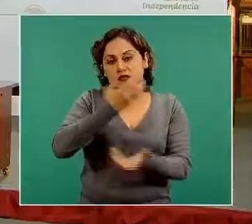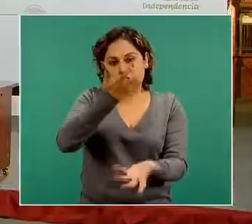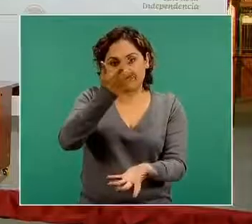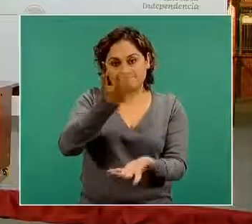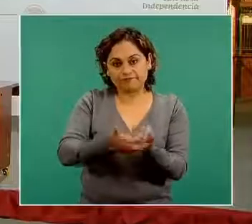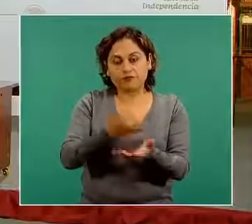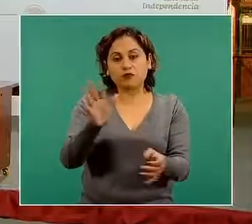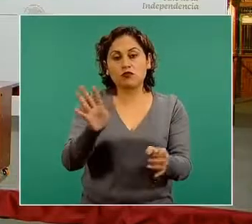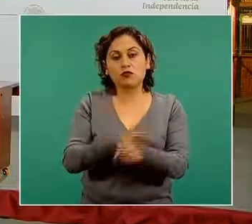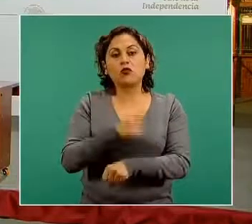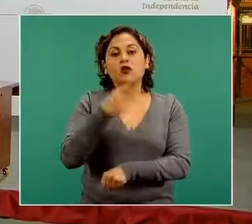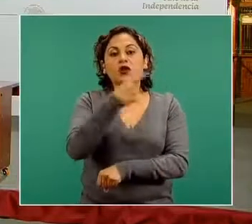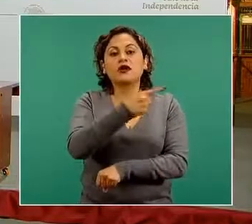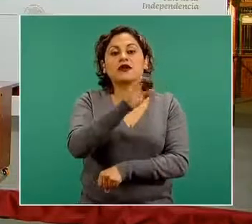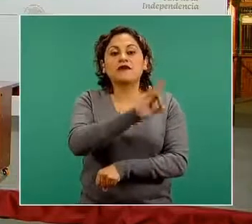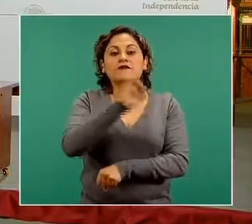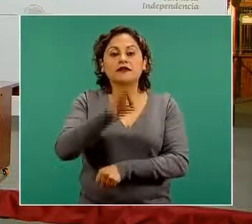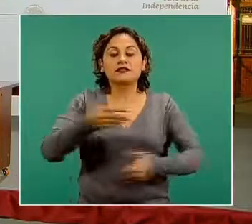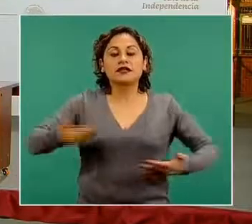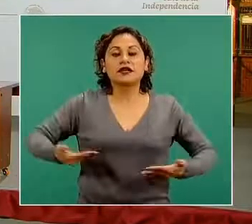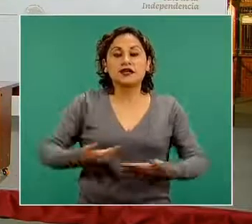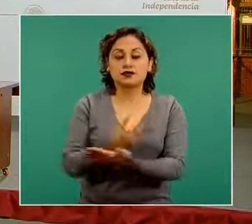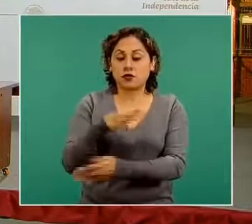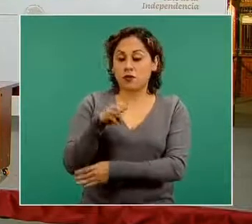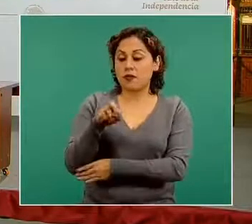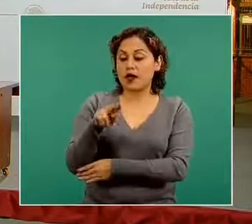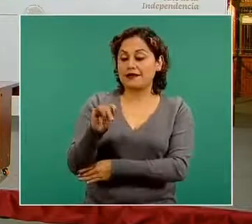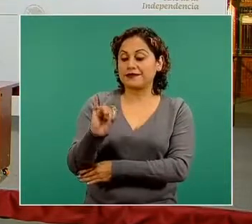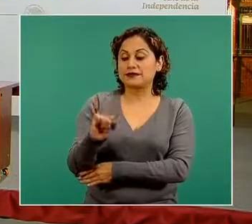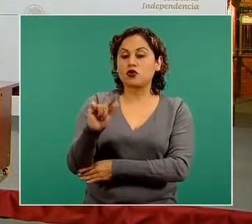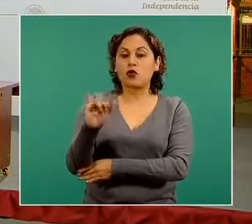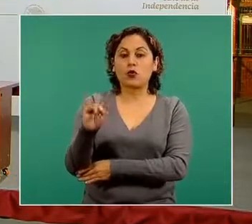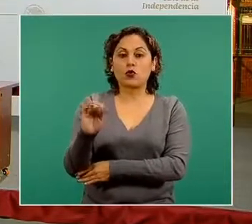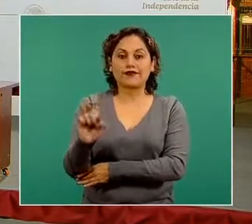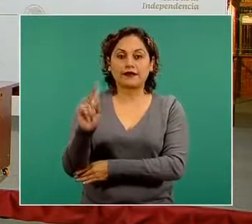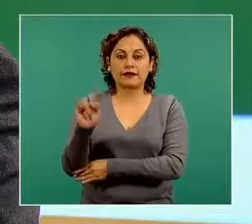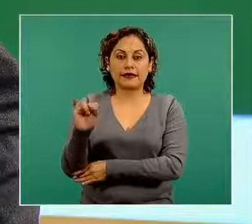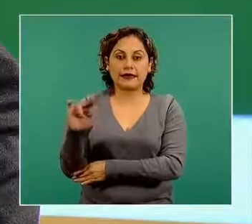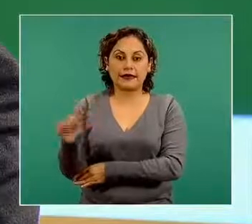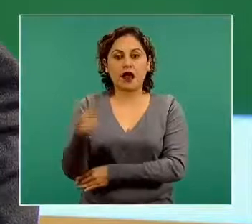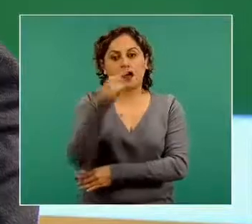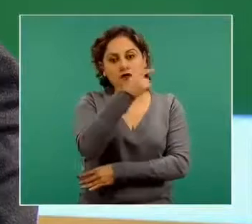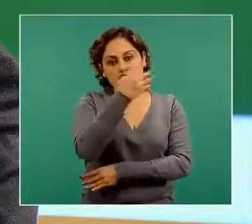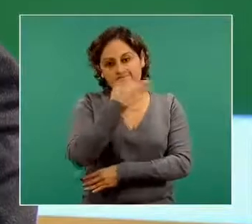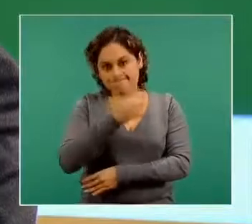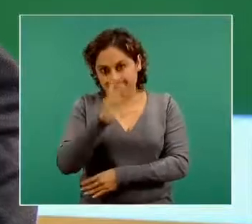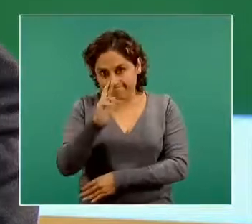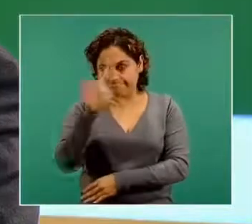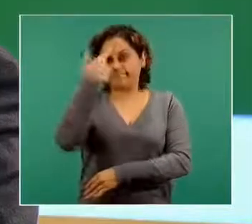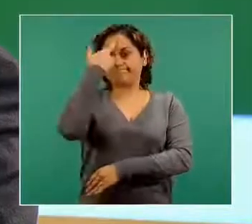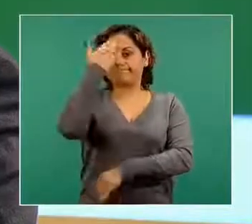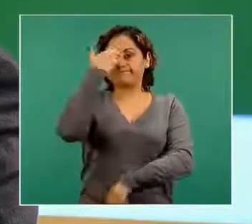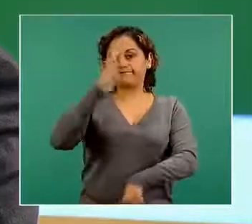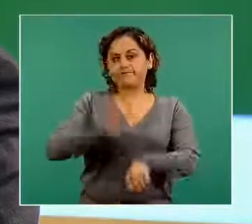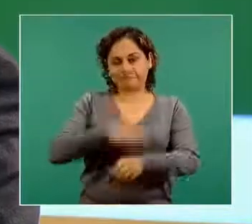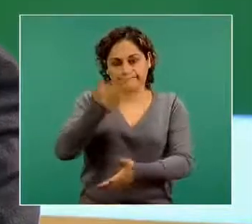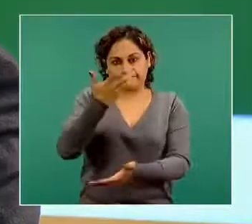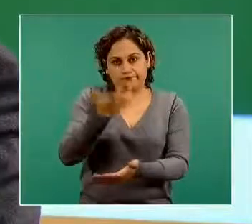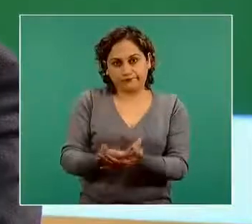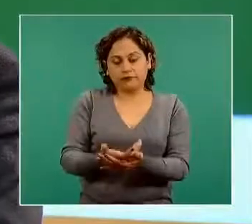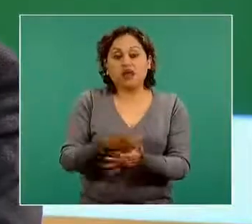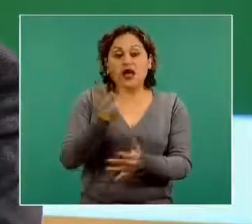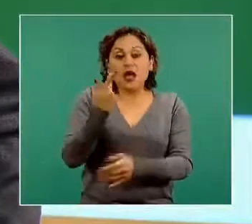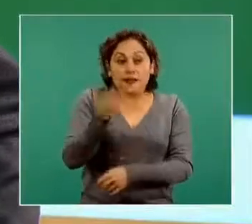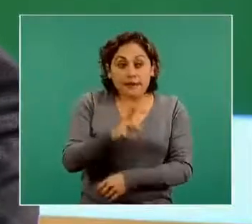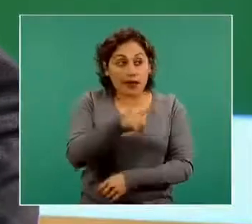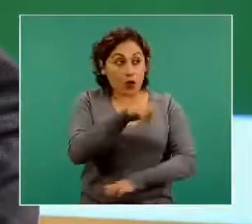nacimiento de Martin Luther King, es un día festivo. Pero ya saben en Pfizer cuál es el planteamiento y mañana tendremos respuesta.